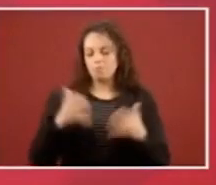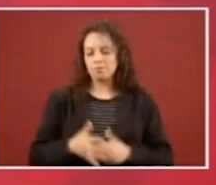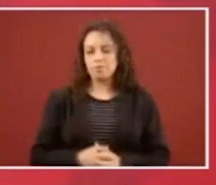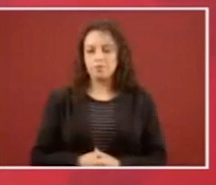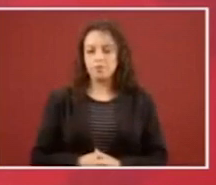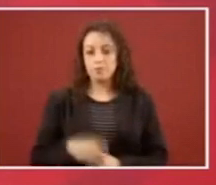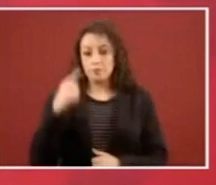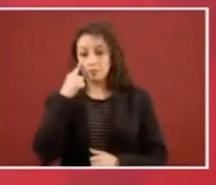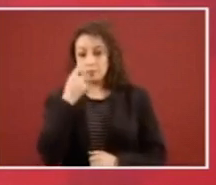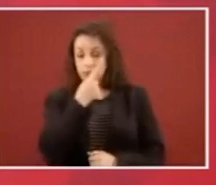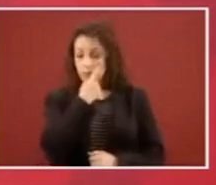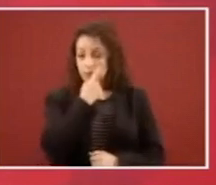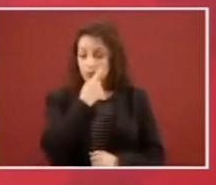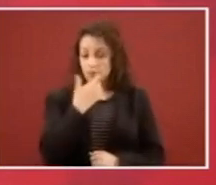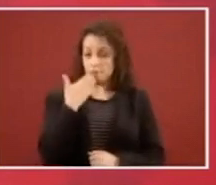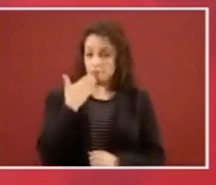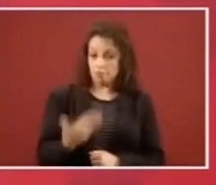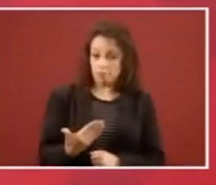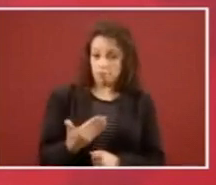cuando menos,